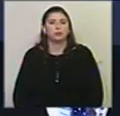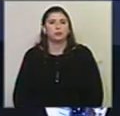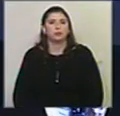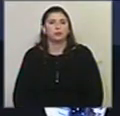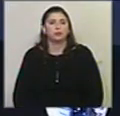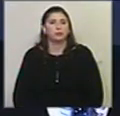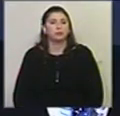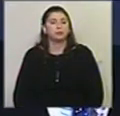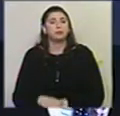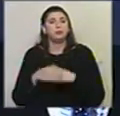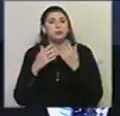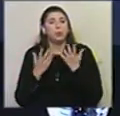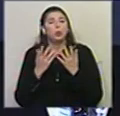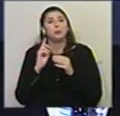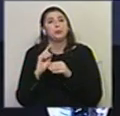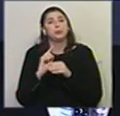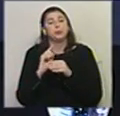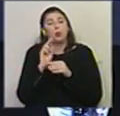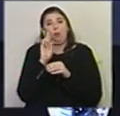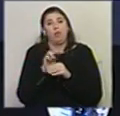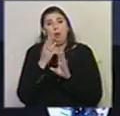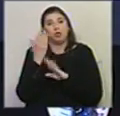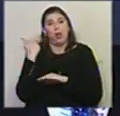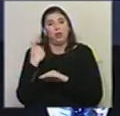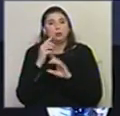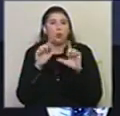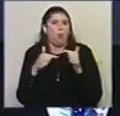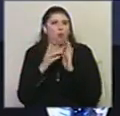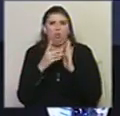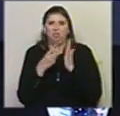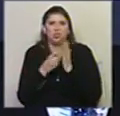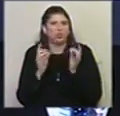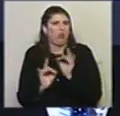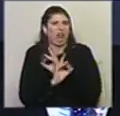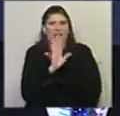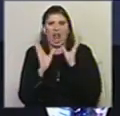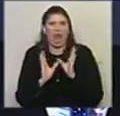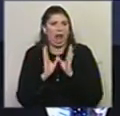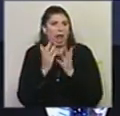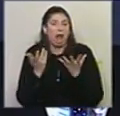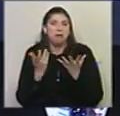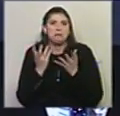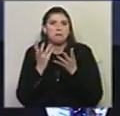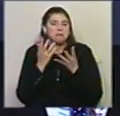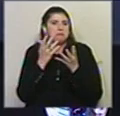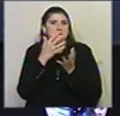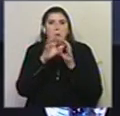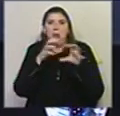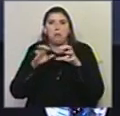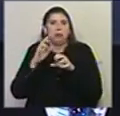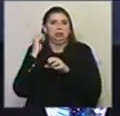Miguel, antes que nada, como veíamos en el propio informe, no hay una definición clara, ni siquiera los organismos internacionales definen con